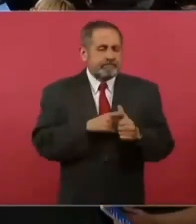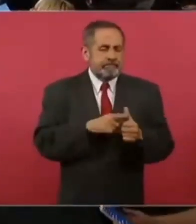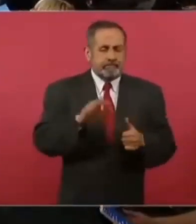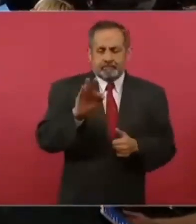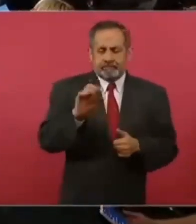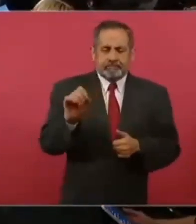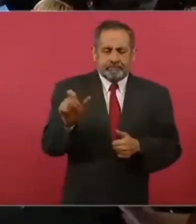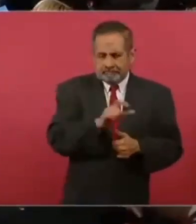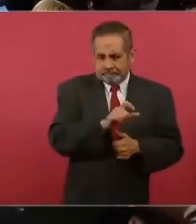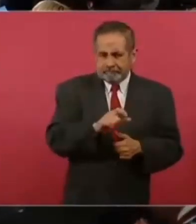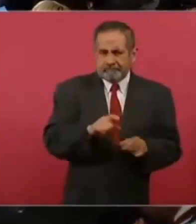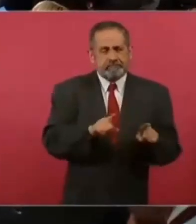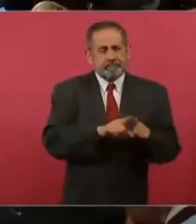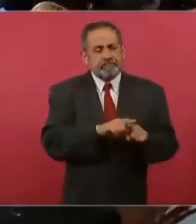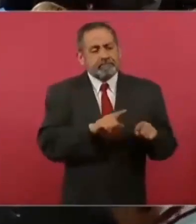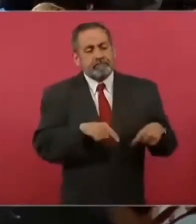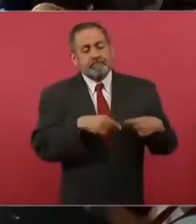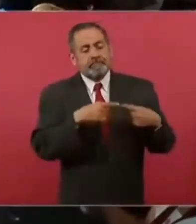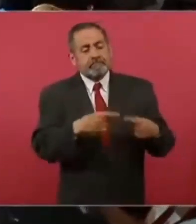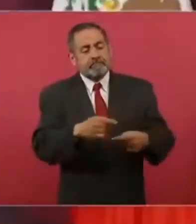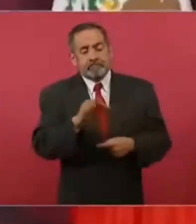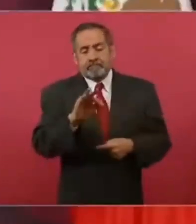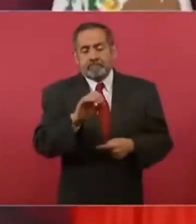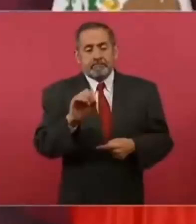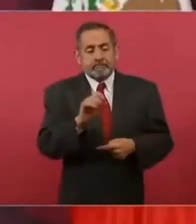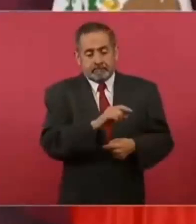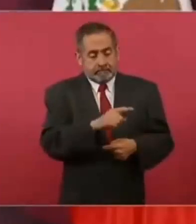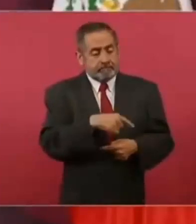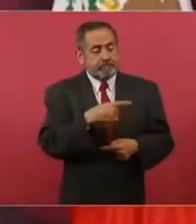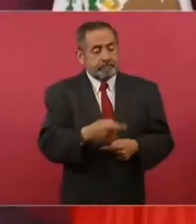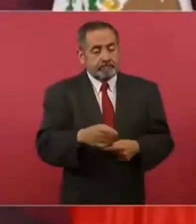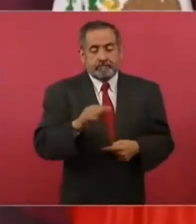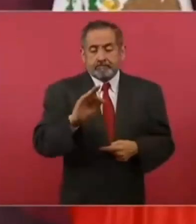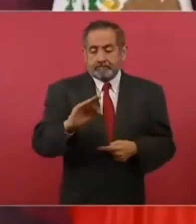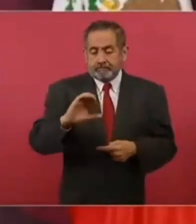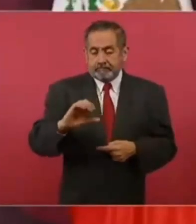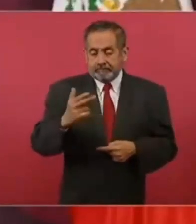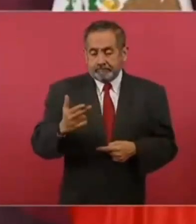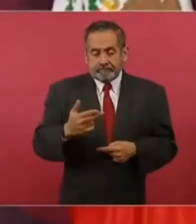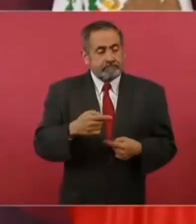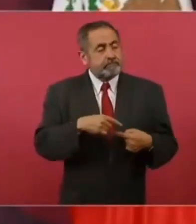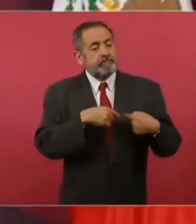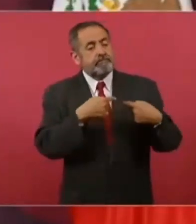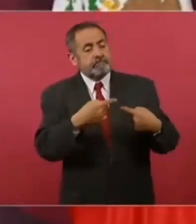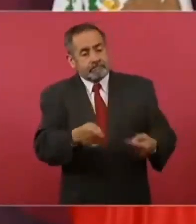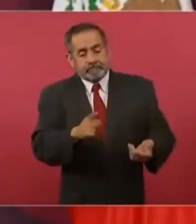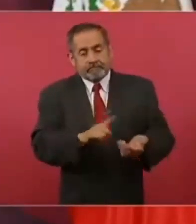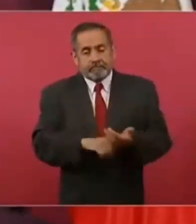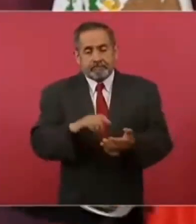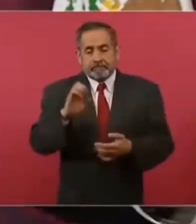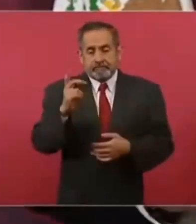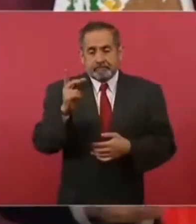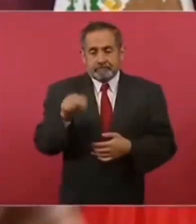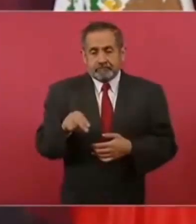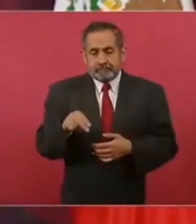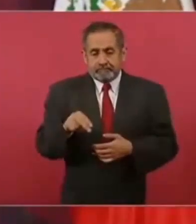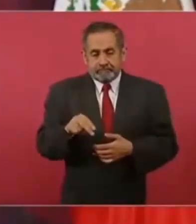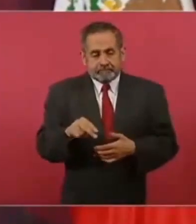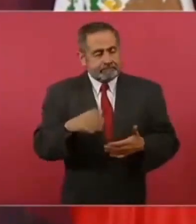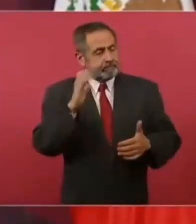Calderón, hasta el sexenio pasado. Que eso ya se